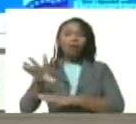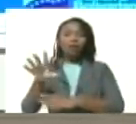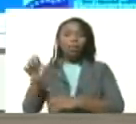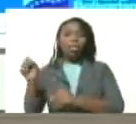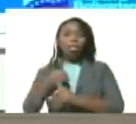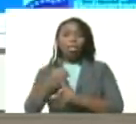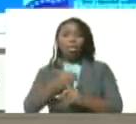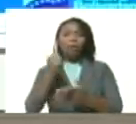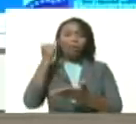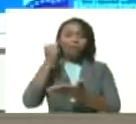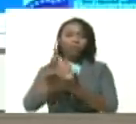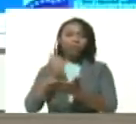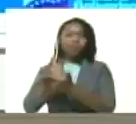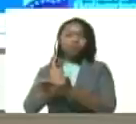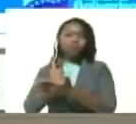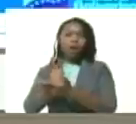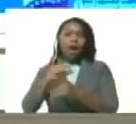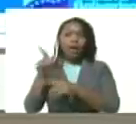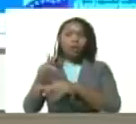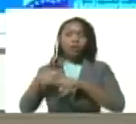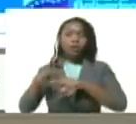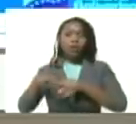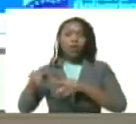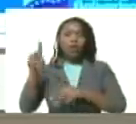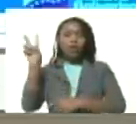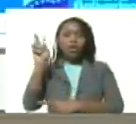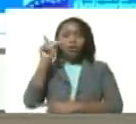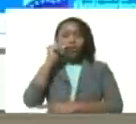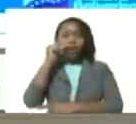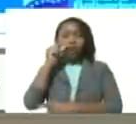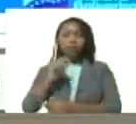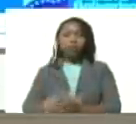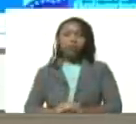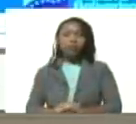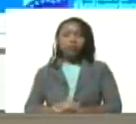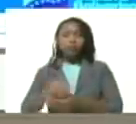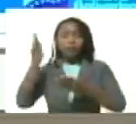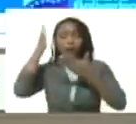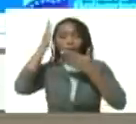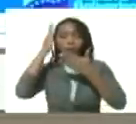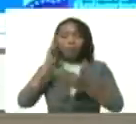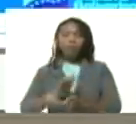y asesinados estos niños venezolanos indígenas.